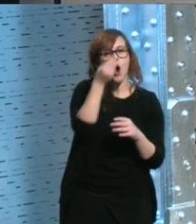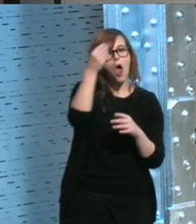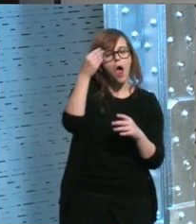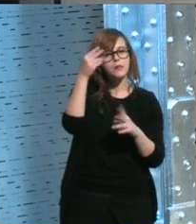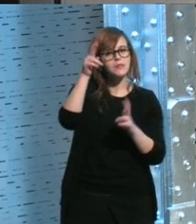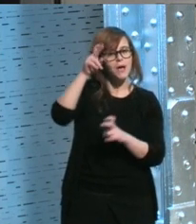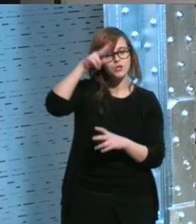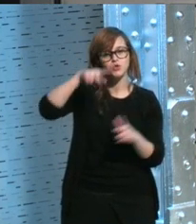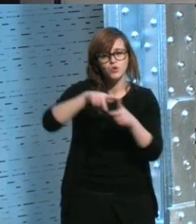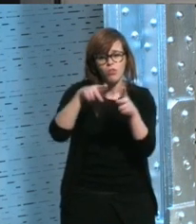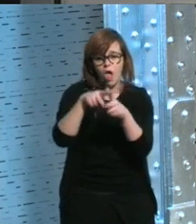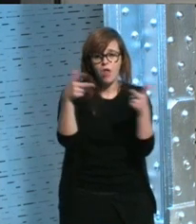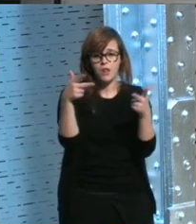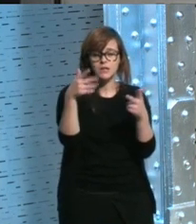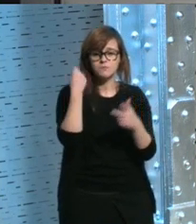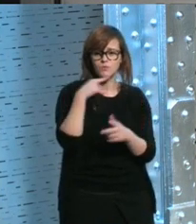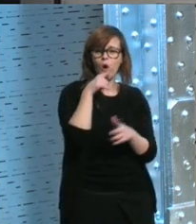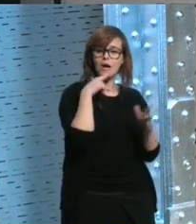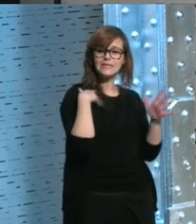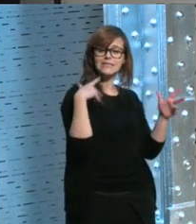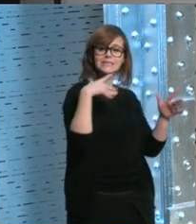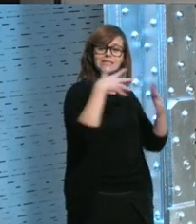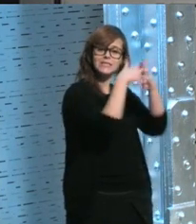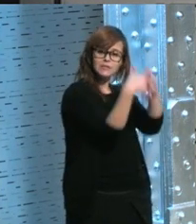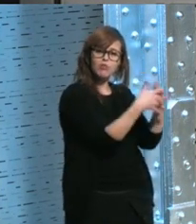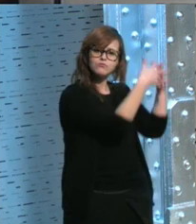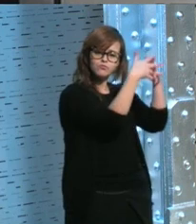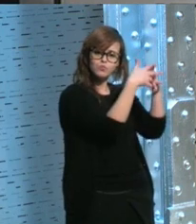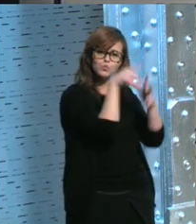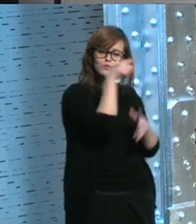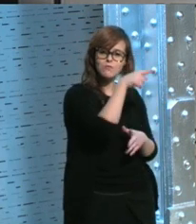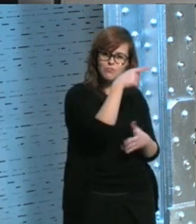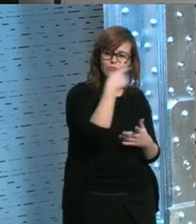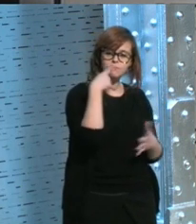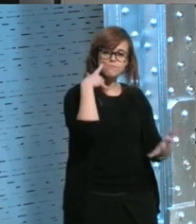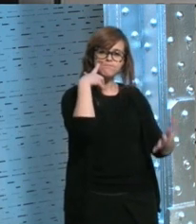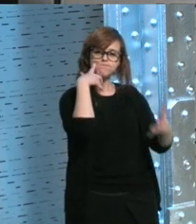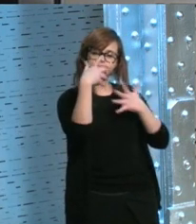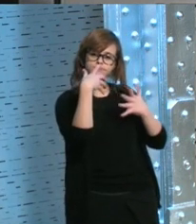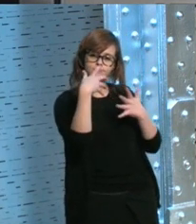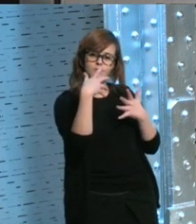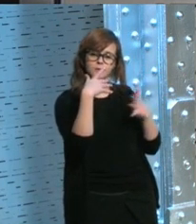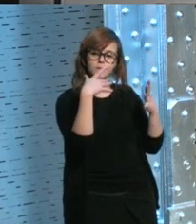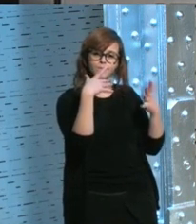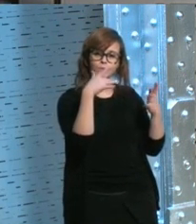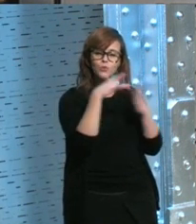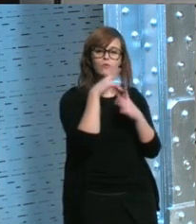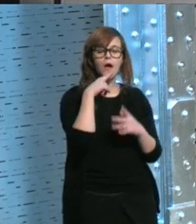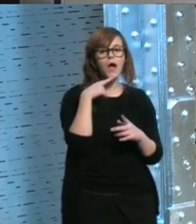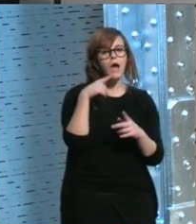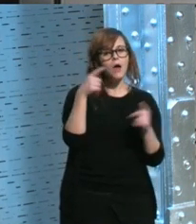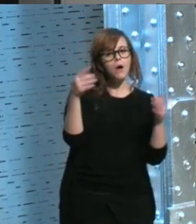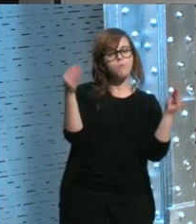que la señora lo aprendió en Estados Unidos, y ella ve una gran diferencia, una gran oposición entre